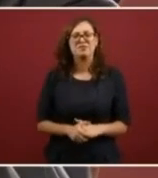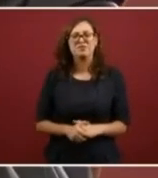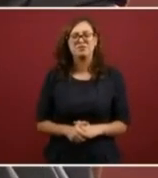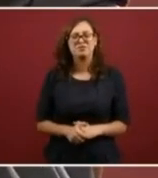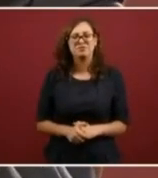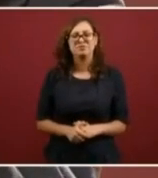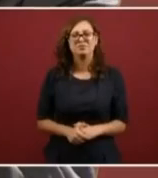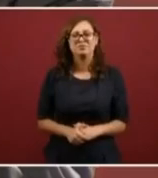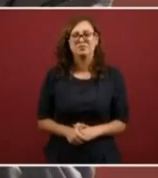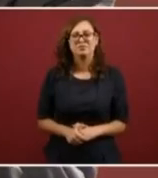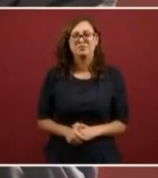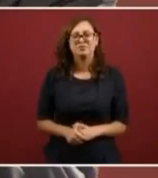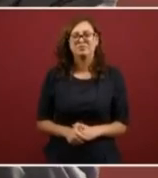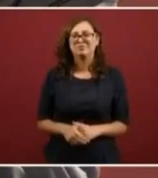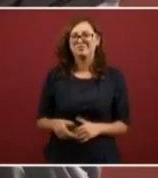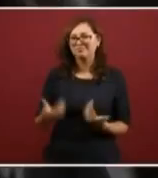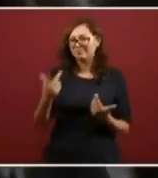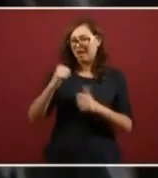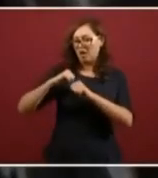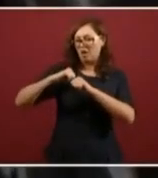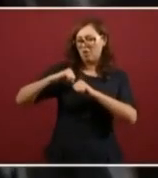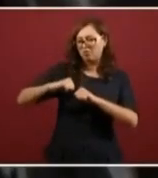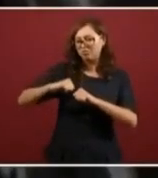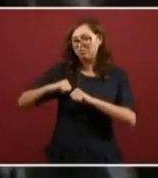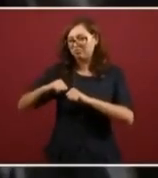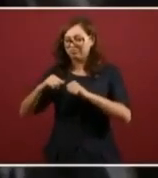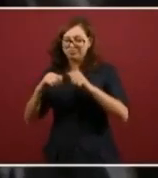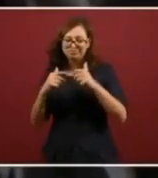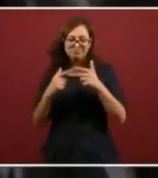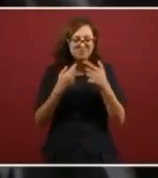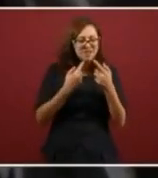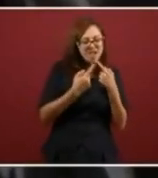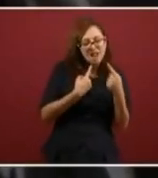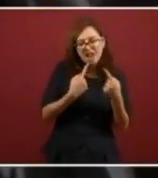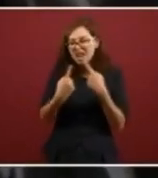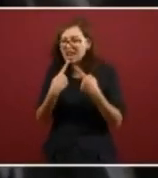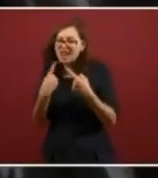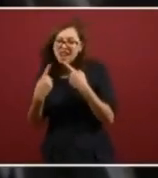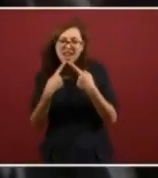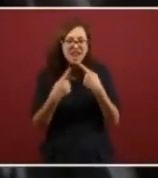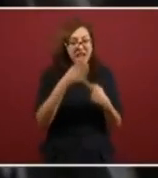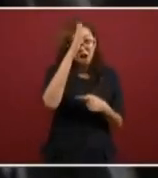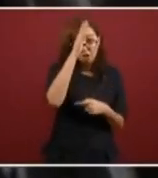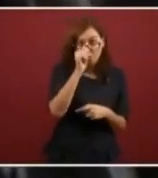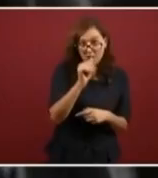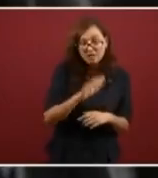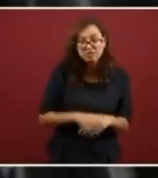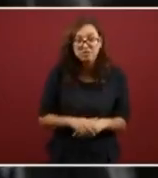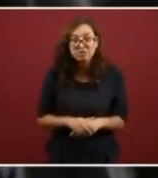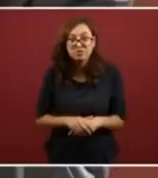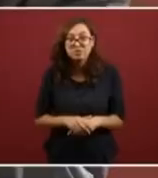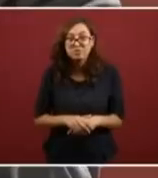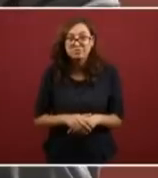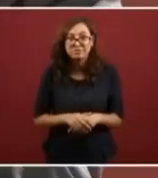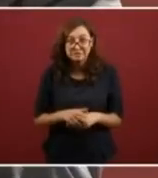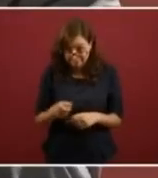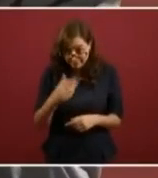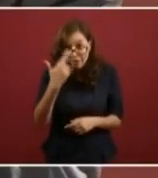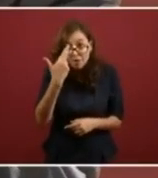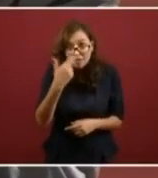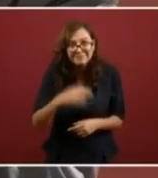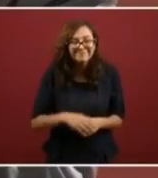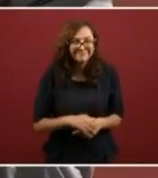que no hubo un arreglo arriba entre partidos. Bueno. O sea, ¿se acuerdan? Sí, claro. Bueno, pues ya